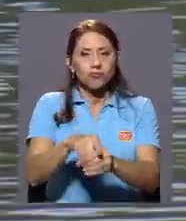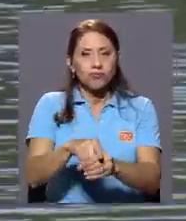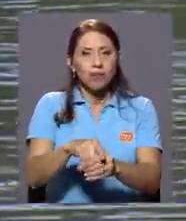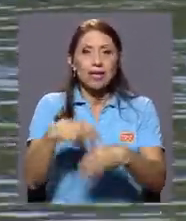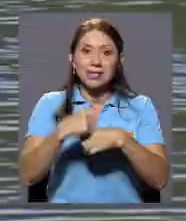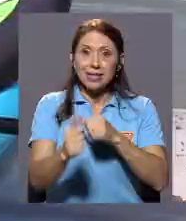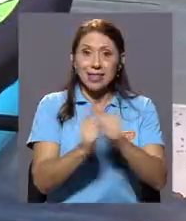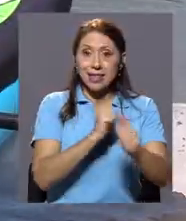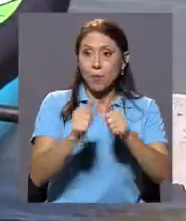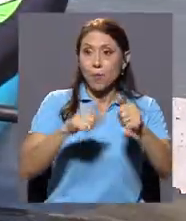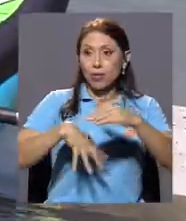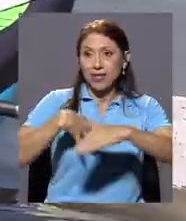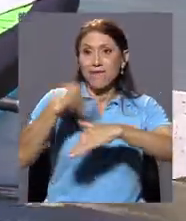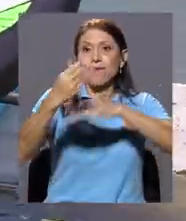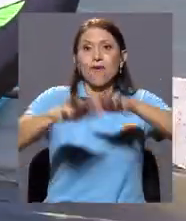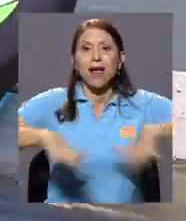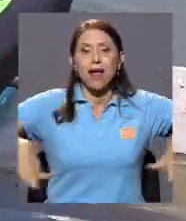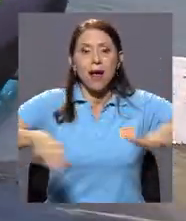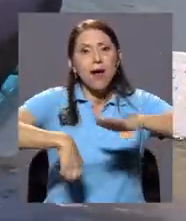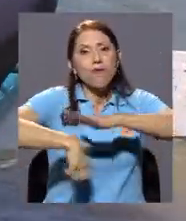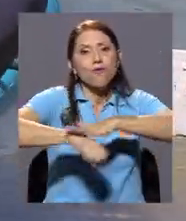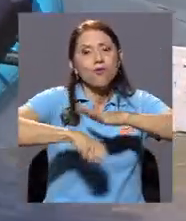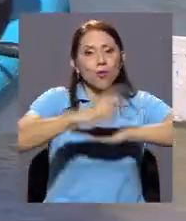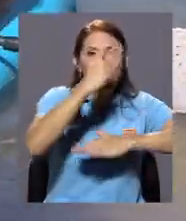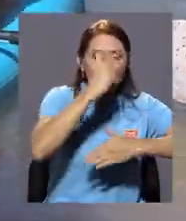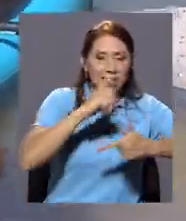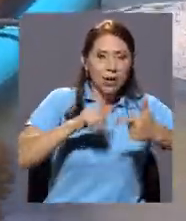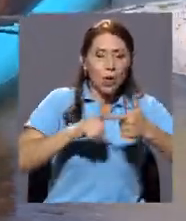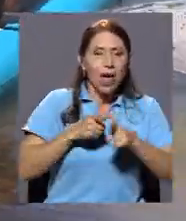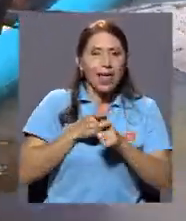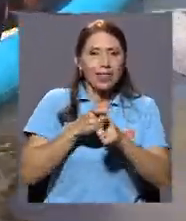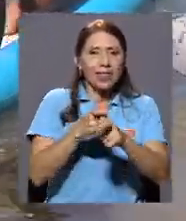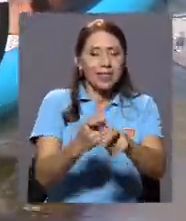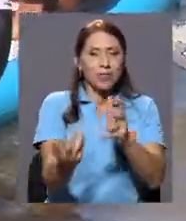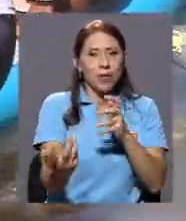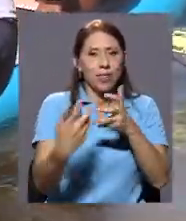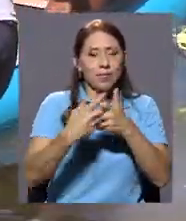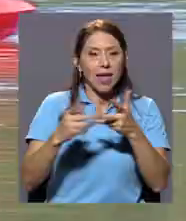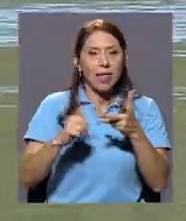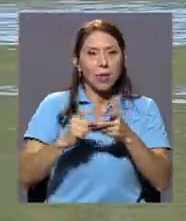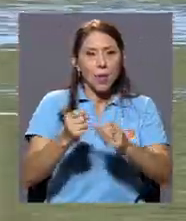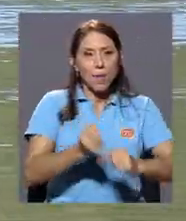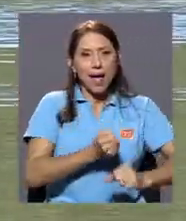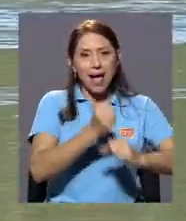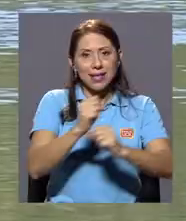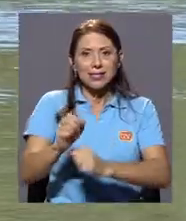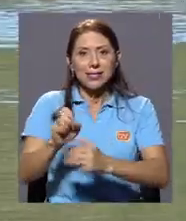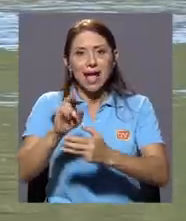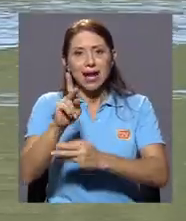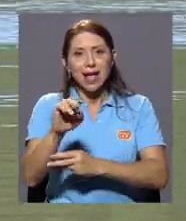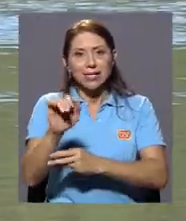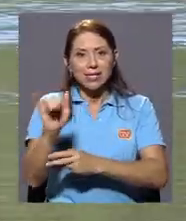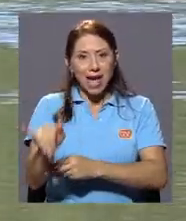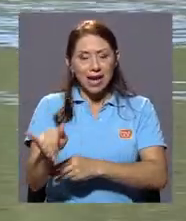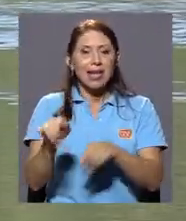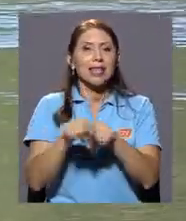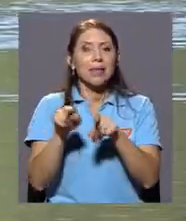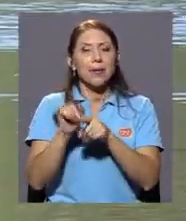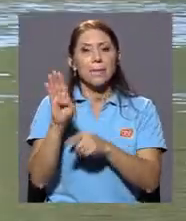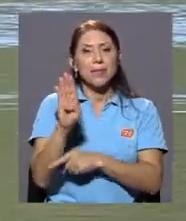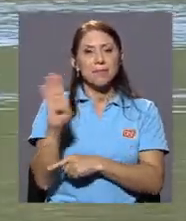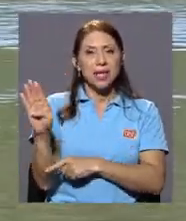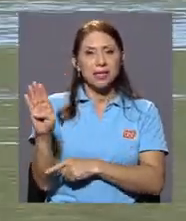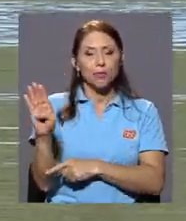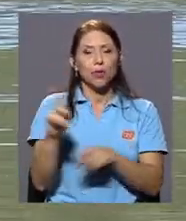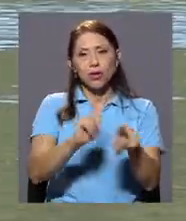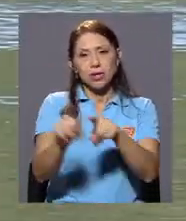practican deportes al aire libre como el fútbol para ciegos, atletismo adaptado, balsa, kayak y beach baseball, entre